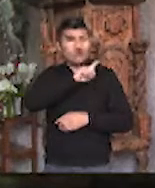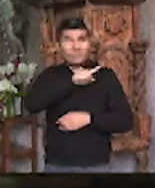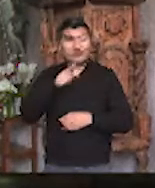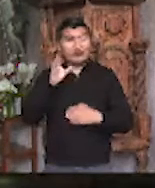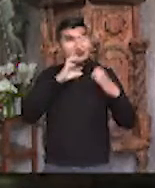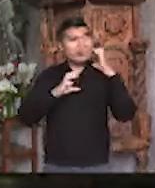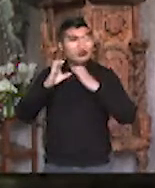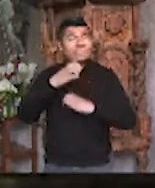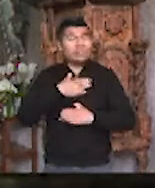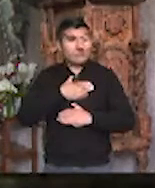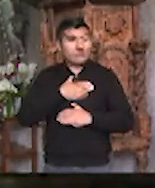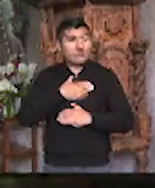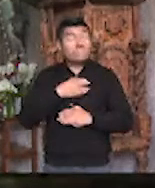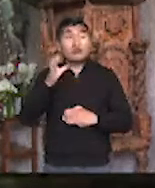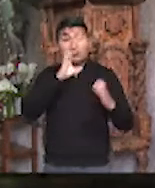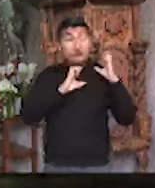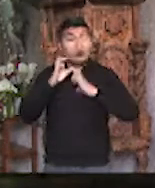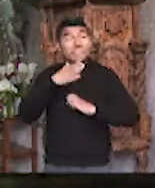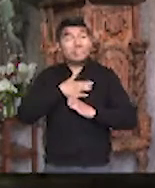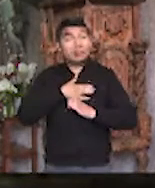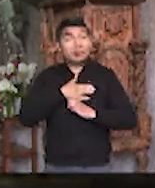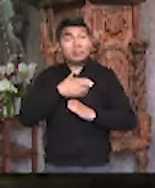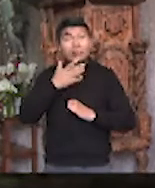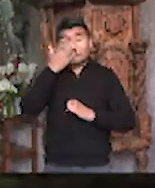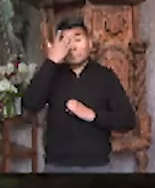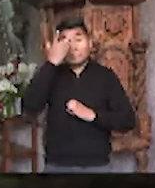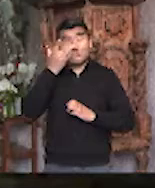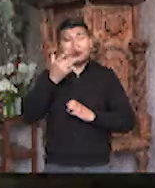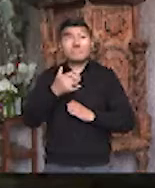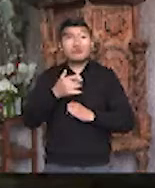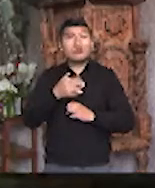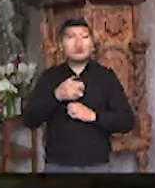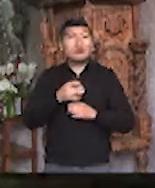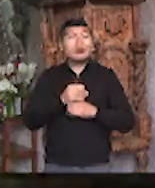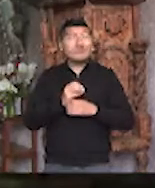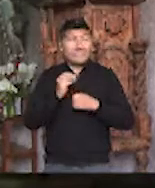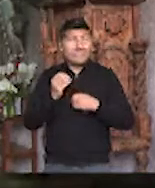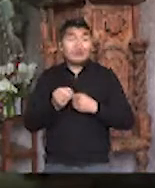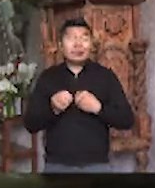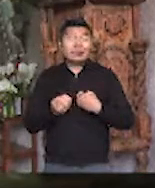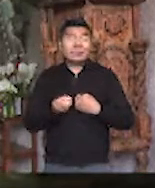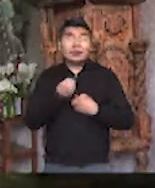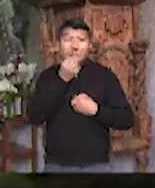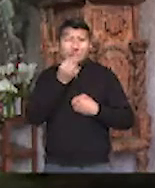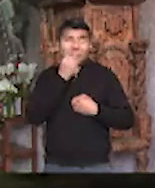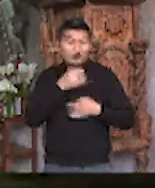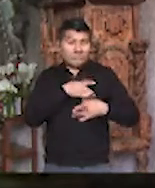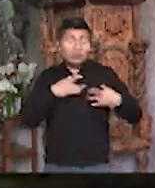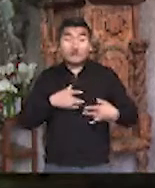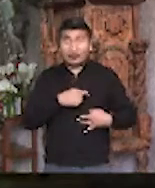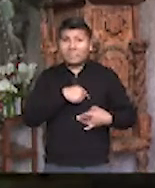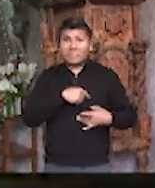me busca y me por el alimento que permanece y la gente entonces